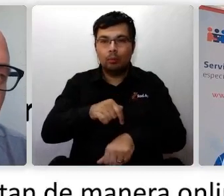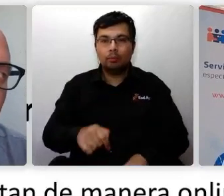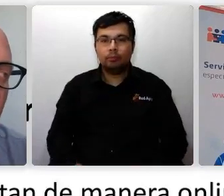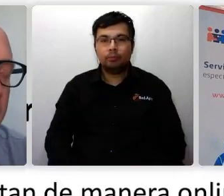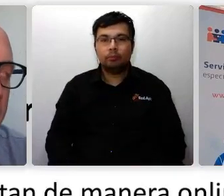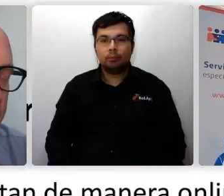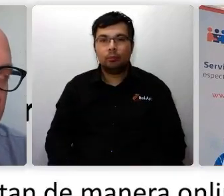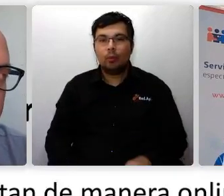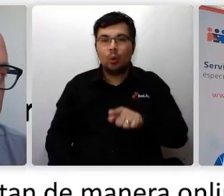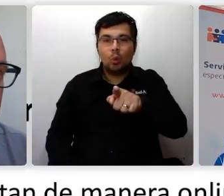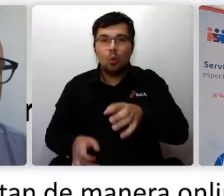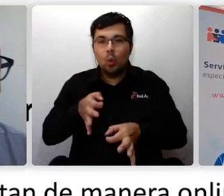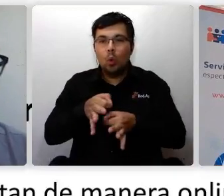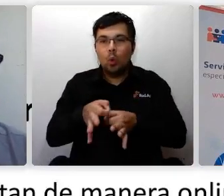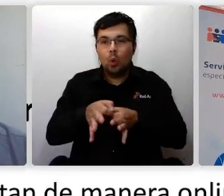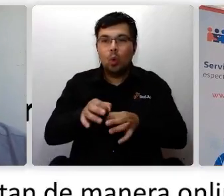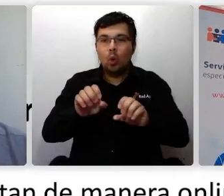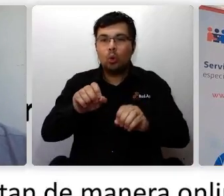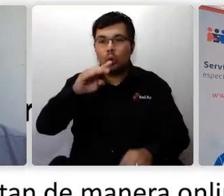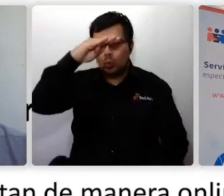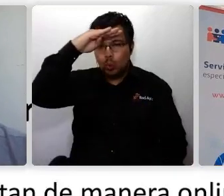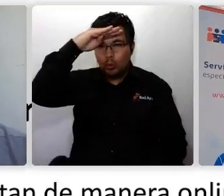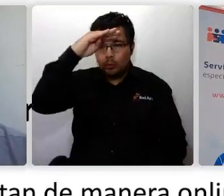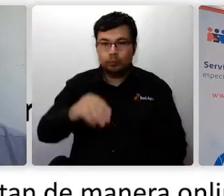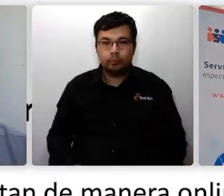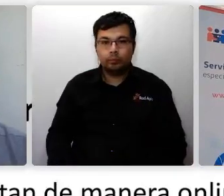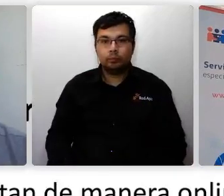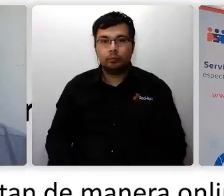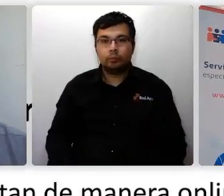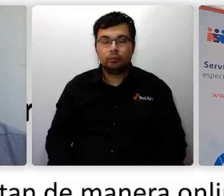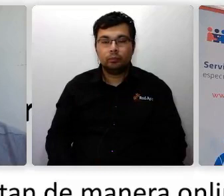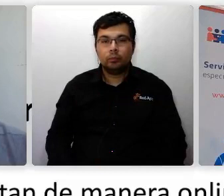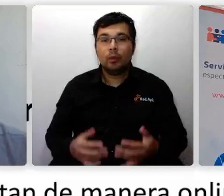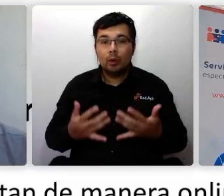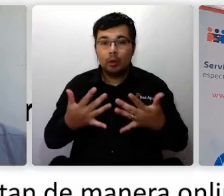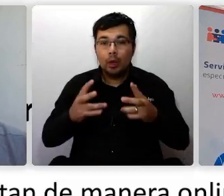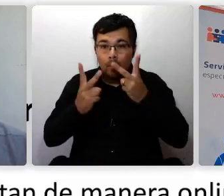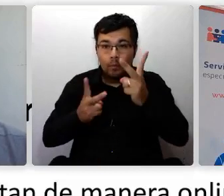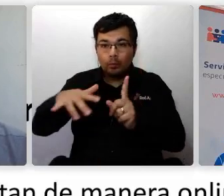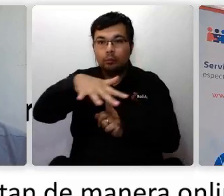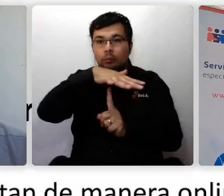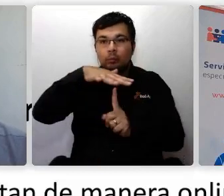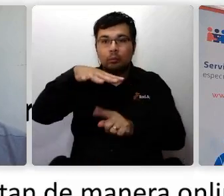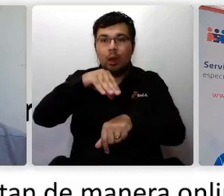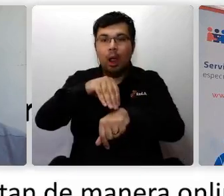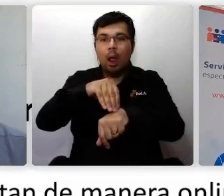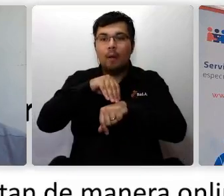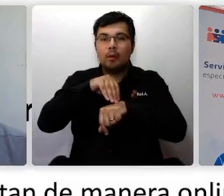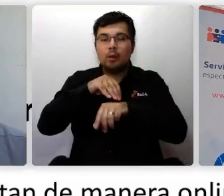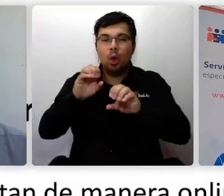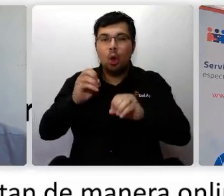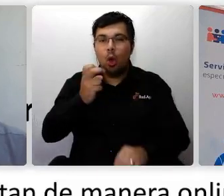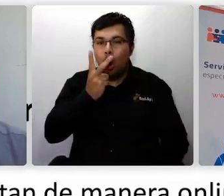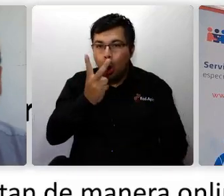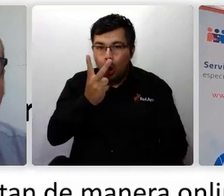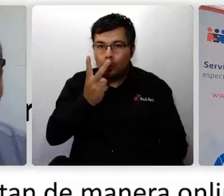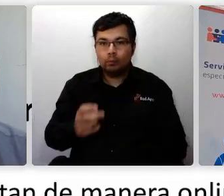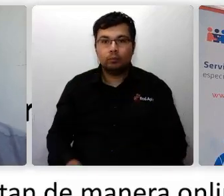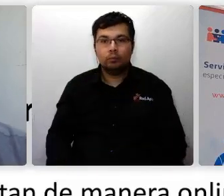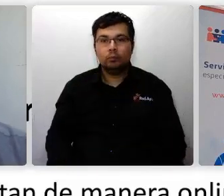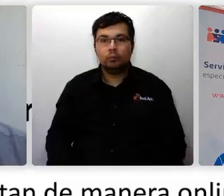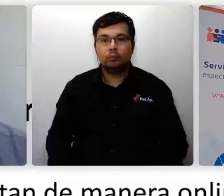tu consejo o tu experiencia, recibí, lo hemos visto un par de casos, notificaciones o observaciones desde